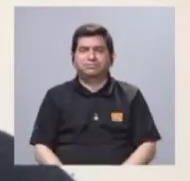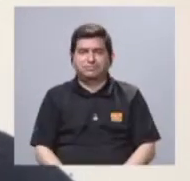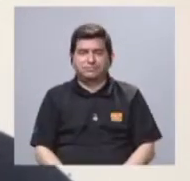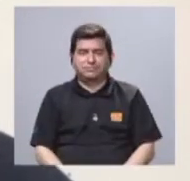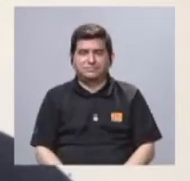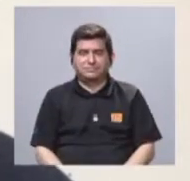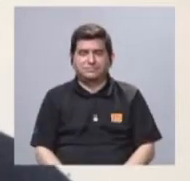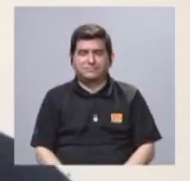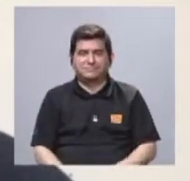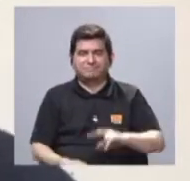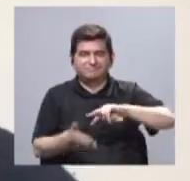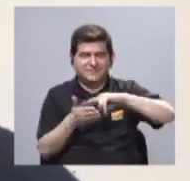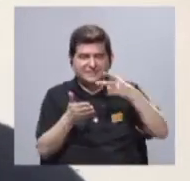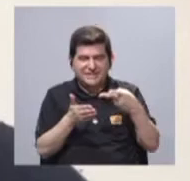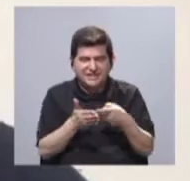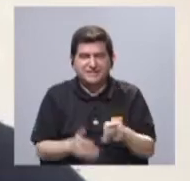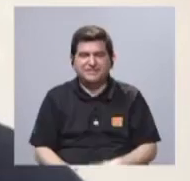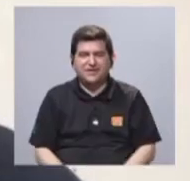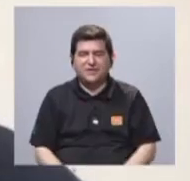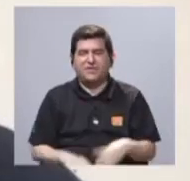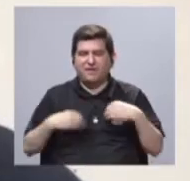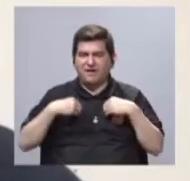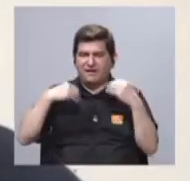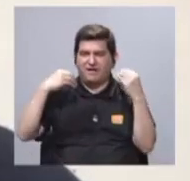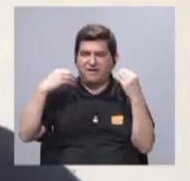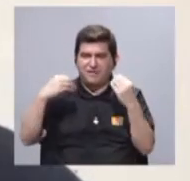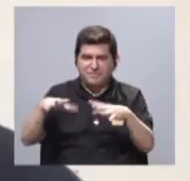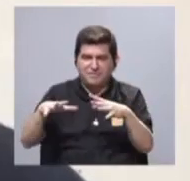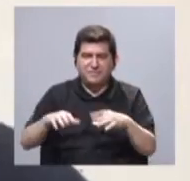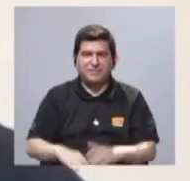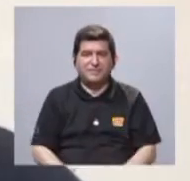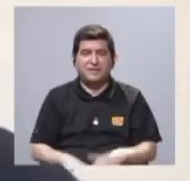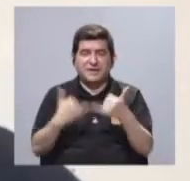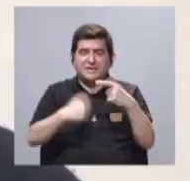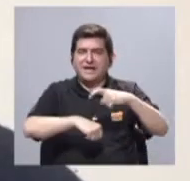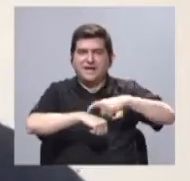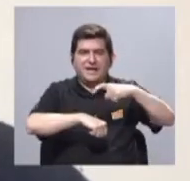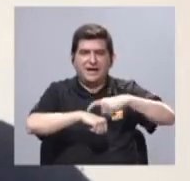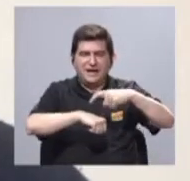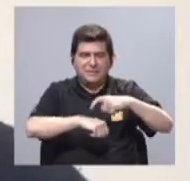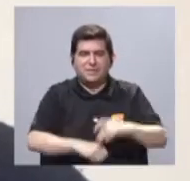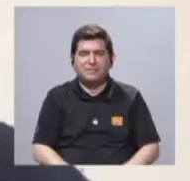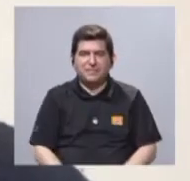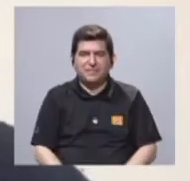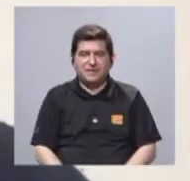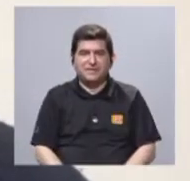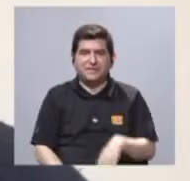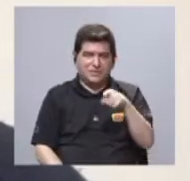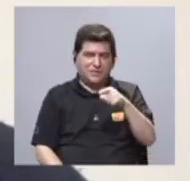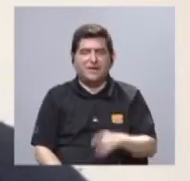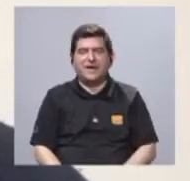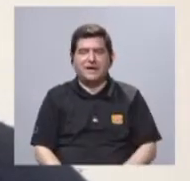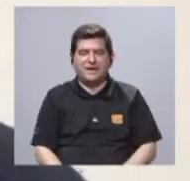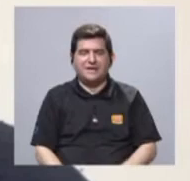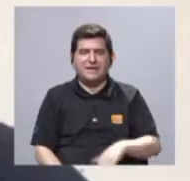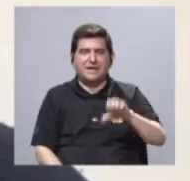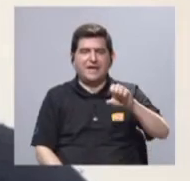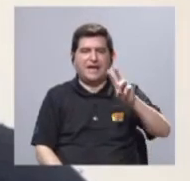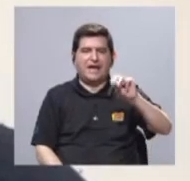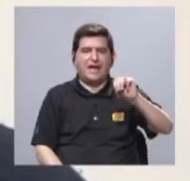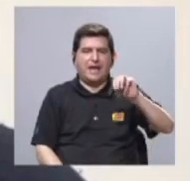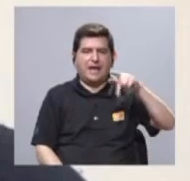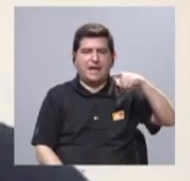una serie de conflictos que llevaron a la dimisión de el ya para